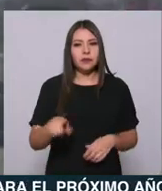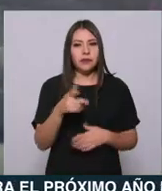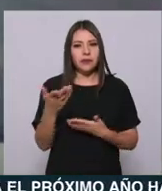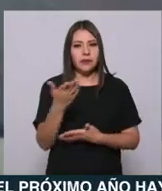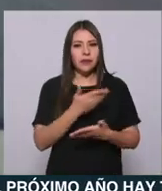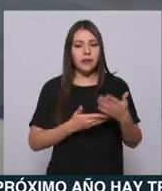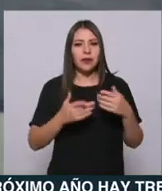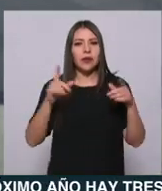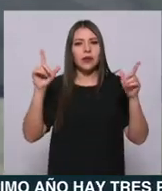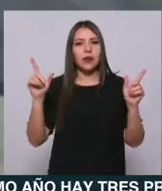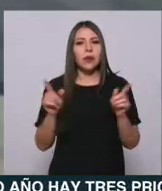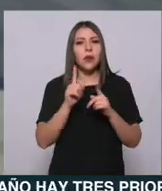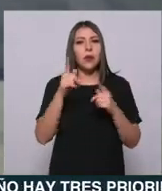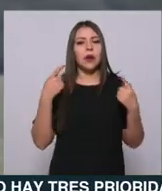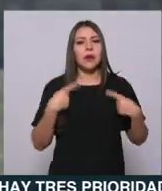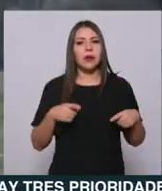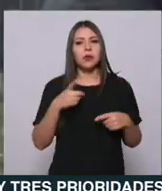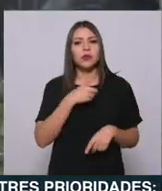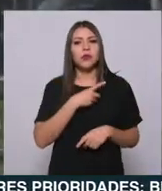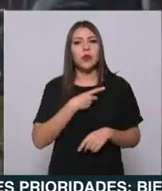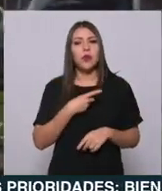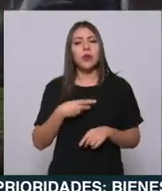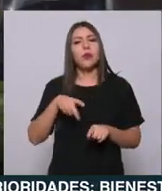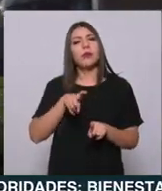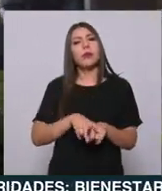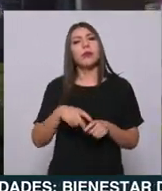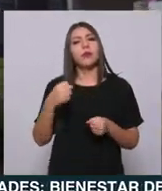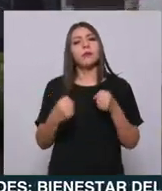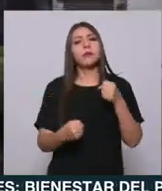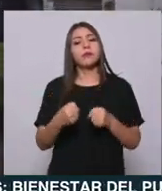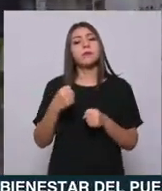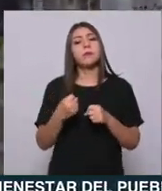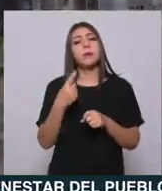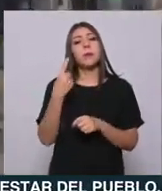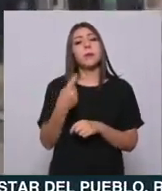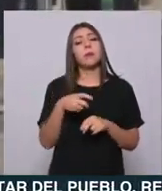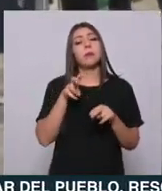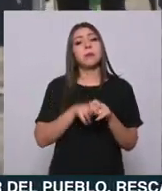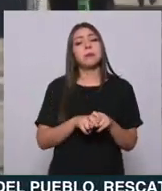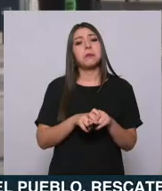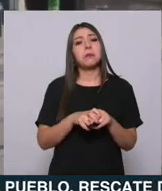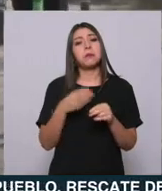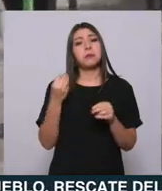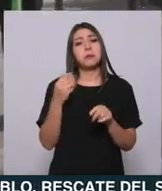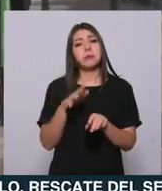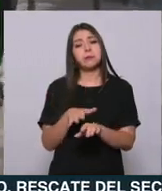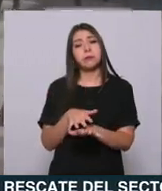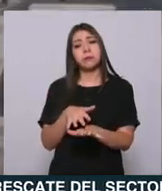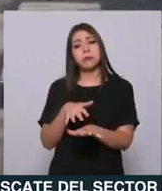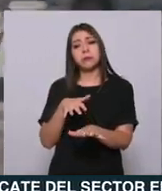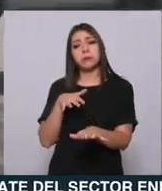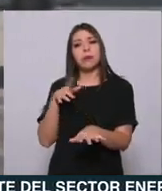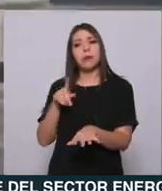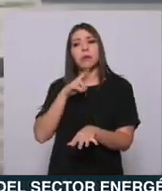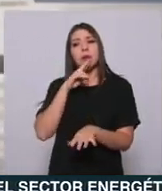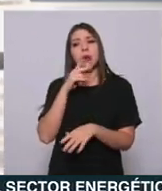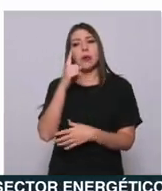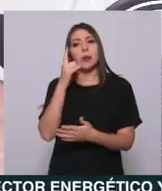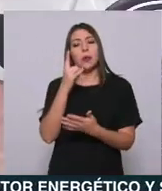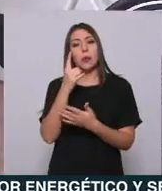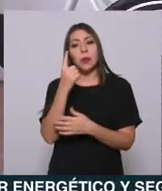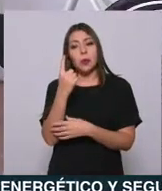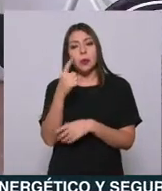circulan con una sola persona, el uso de transporte público masivo y disminuyen el tiempo de traslado de un lugar a otro.